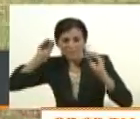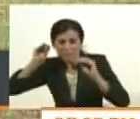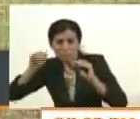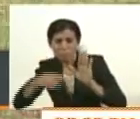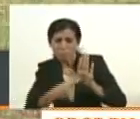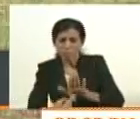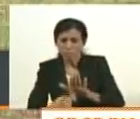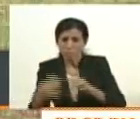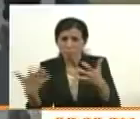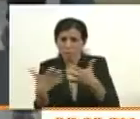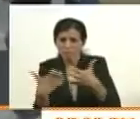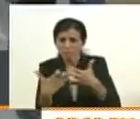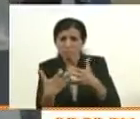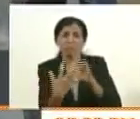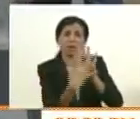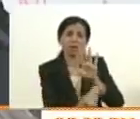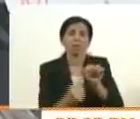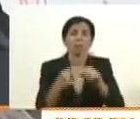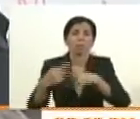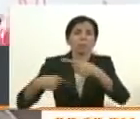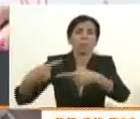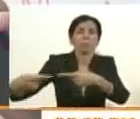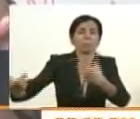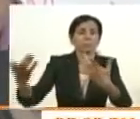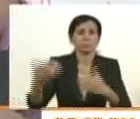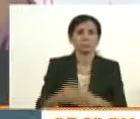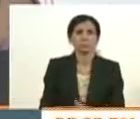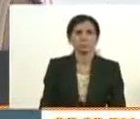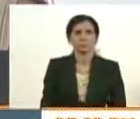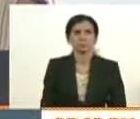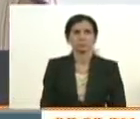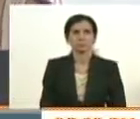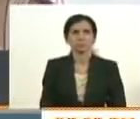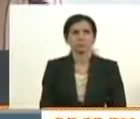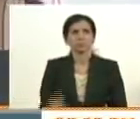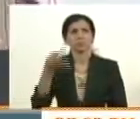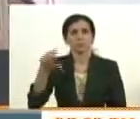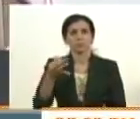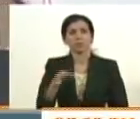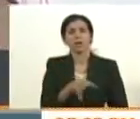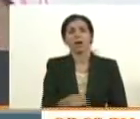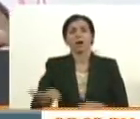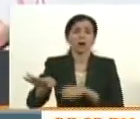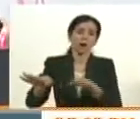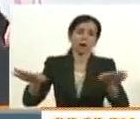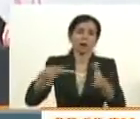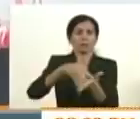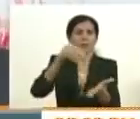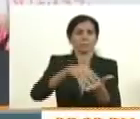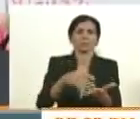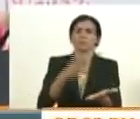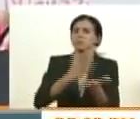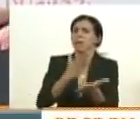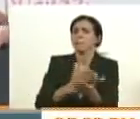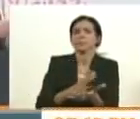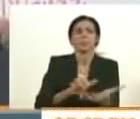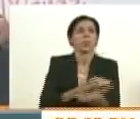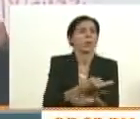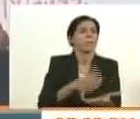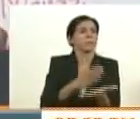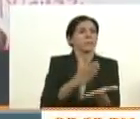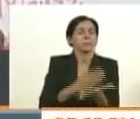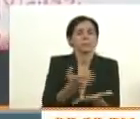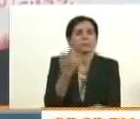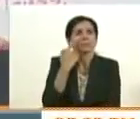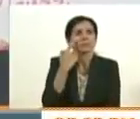seguir desarrollando violencia. Tanta guerra, y siempre agarran aquí el distribuidor Altamira, agarran la guachafita. Entonces,